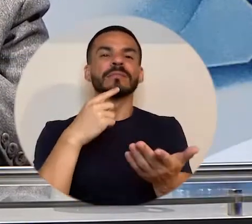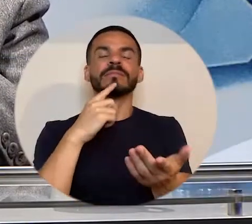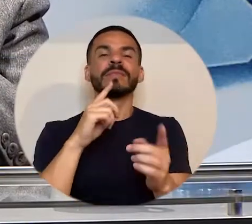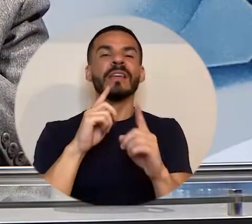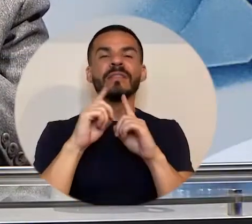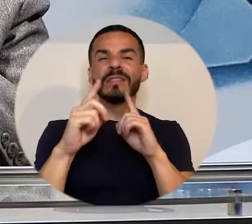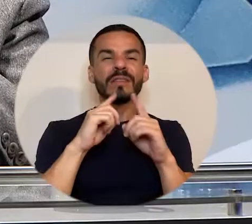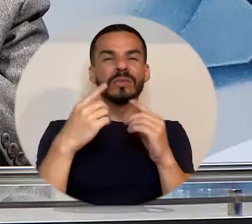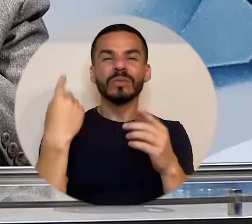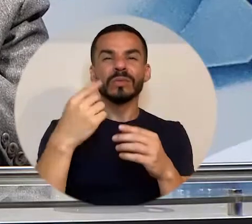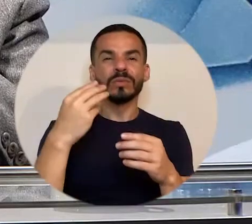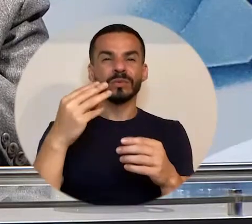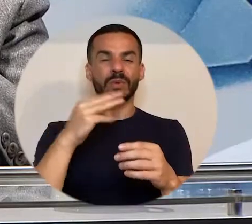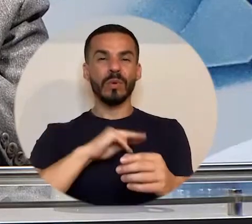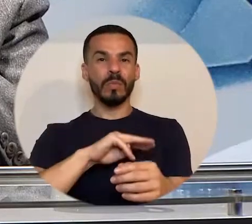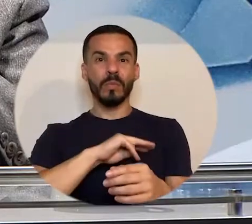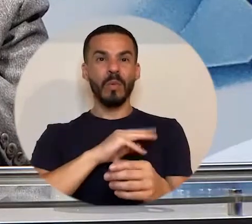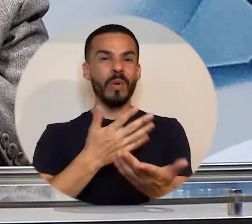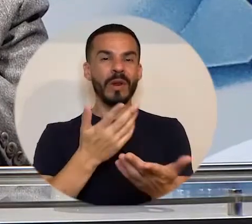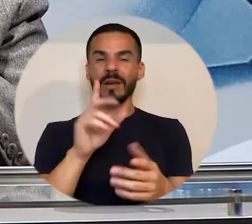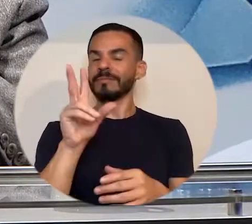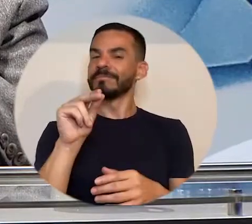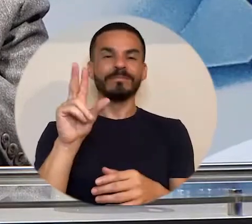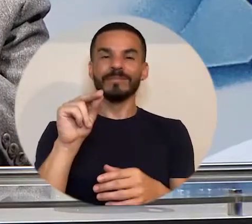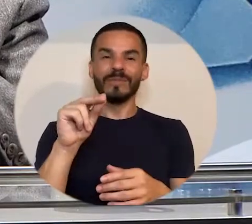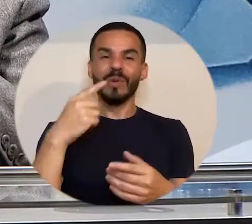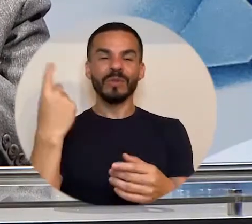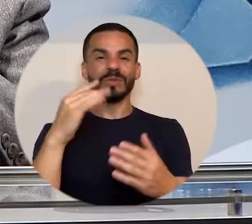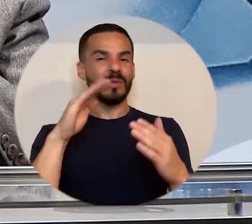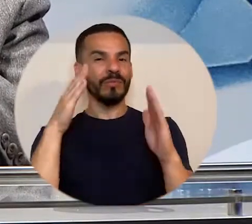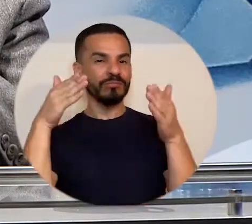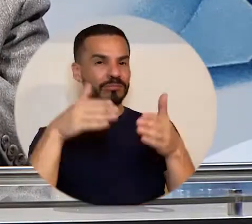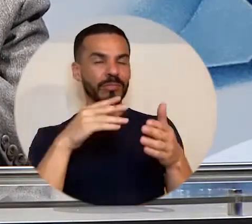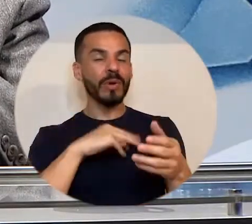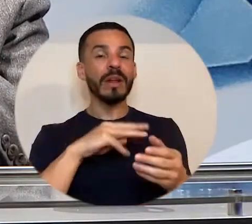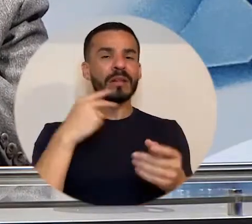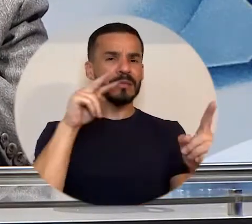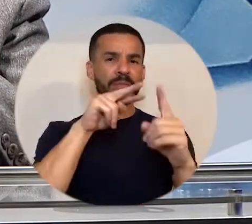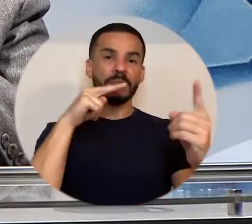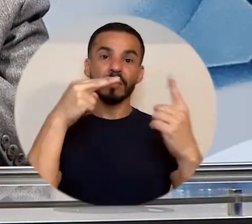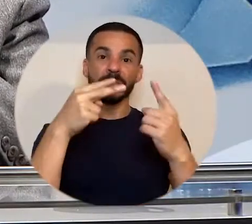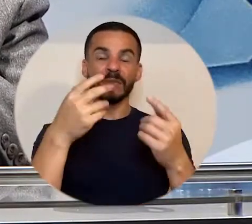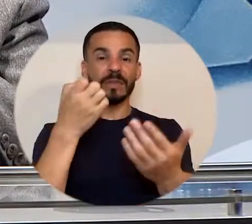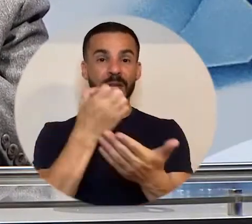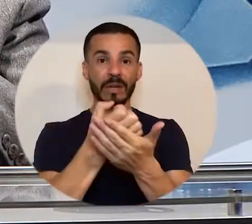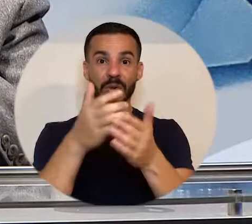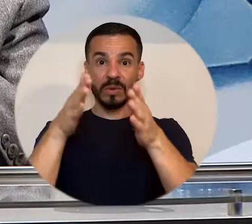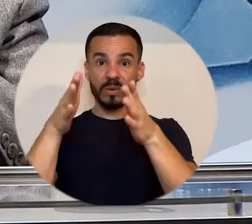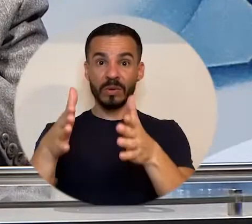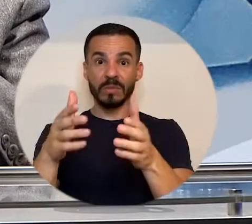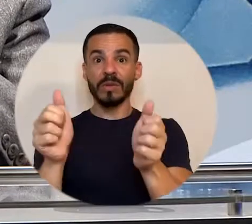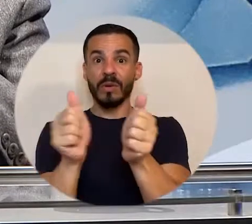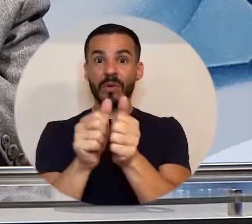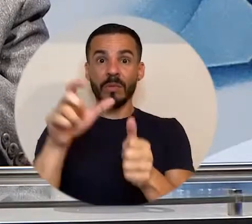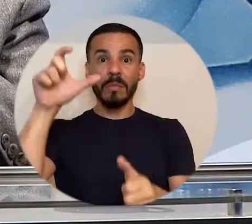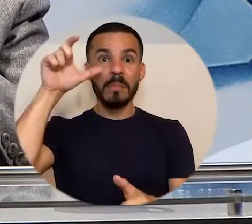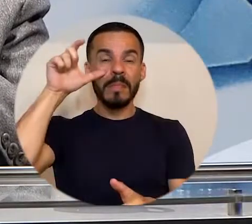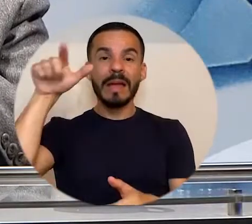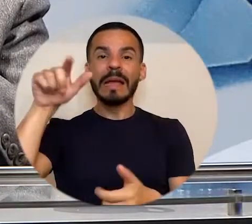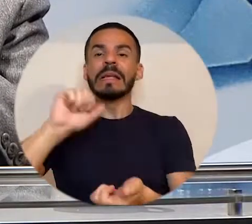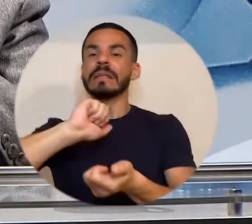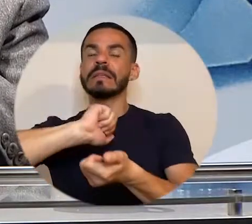puramente moral. No, la economía verde no es un discurso puramente moral. Desde el punto de vista de los economistas que están con Biden, es